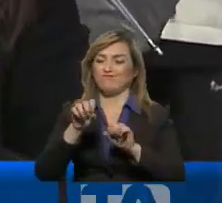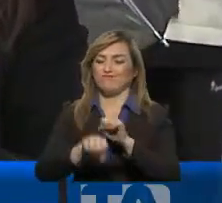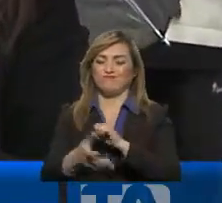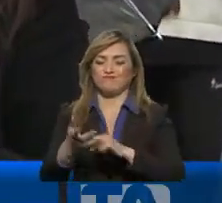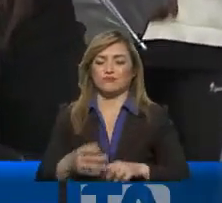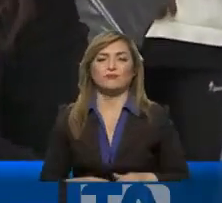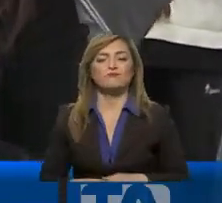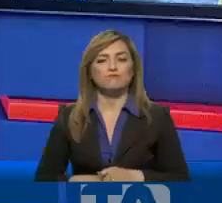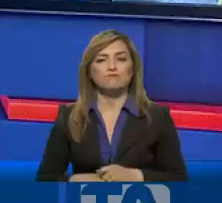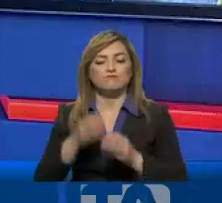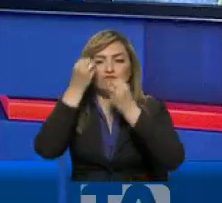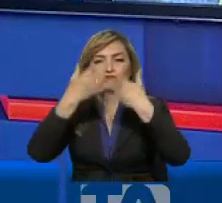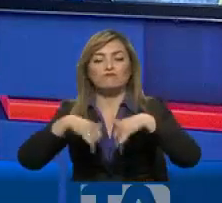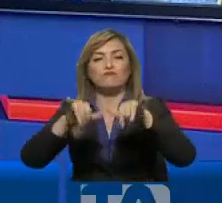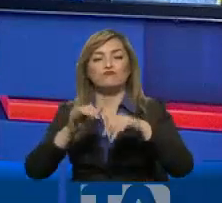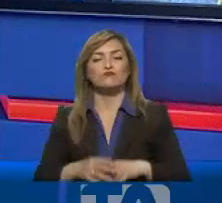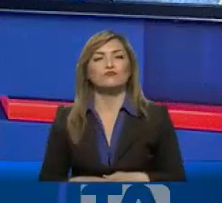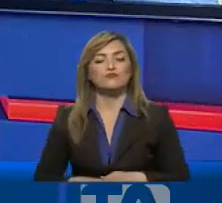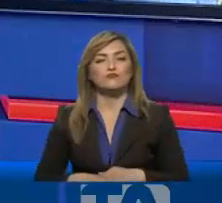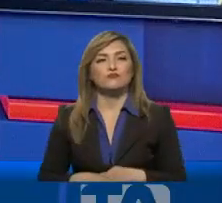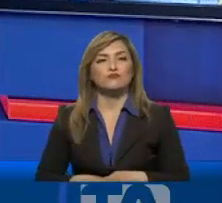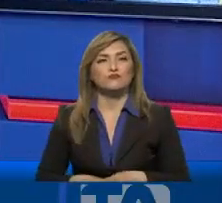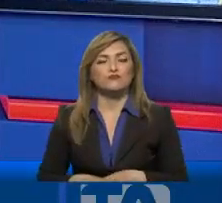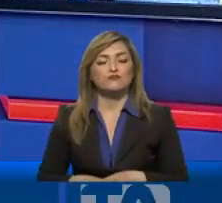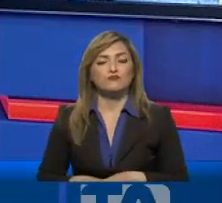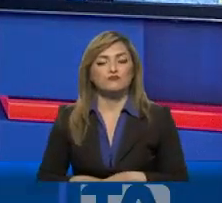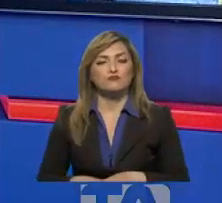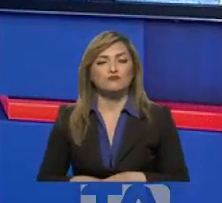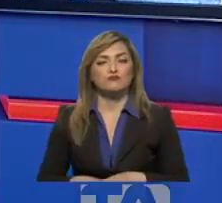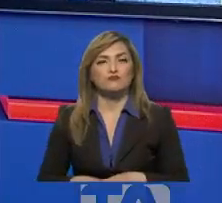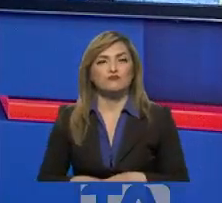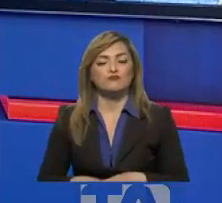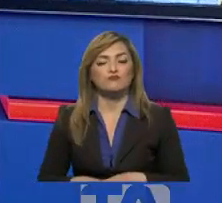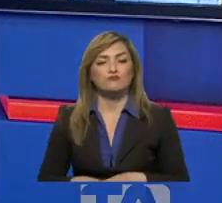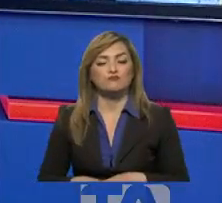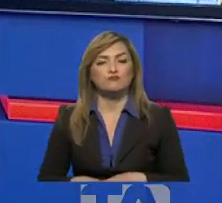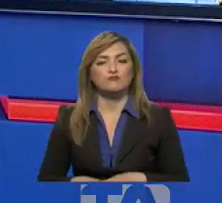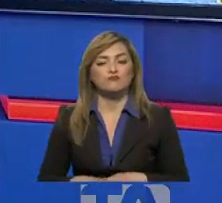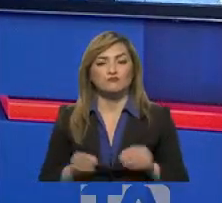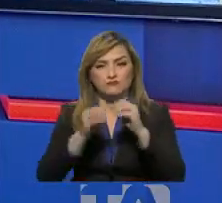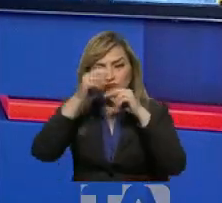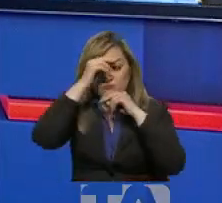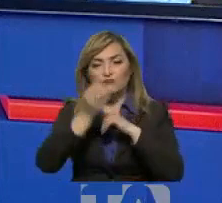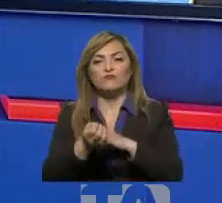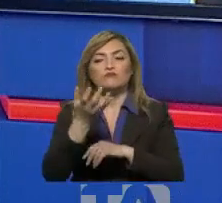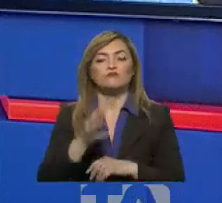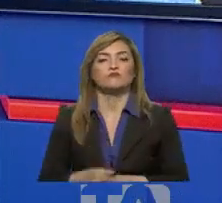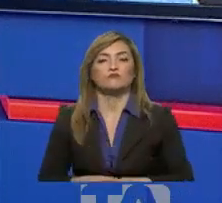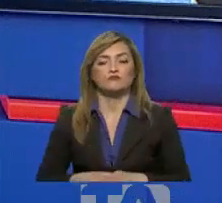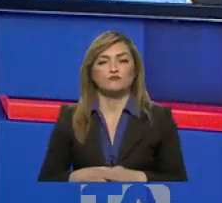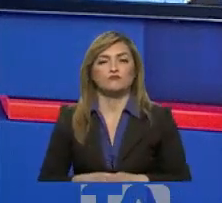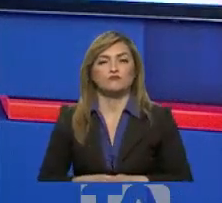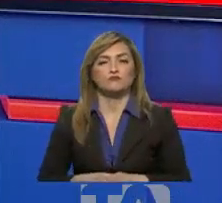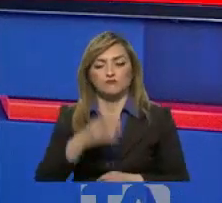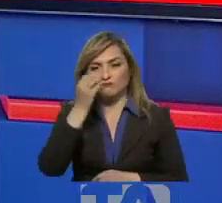vecinos de esta zona. Es la información que desde aquí se genera. Regresamos a estudios con ustedes. Tienen más noticias. Muy buenos días. Buen día también